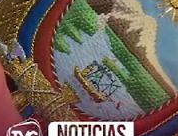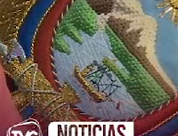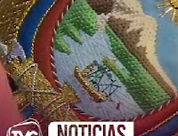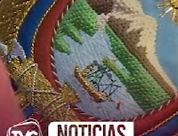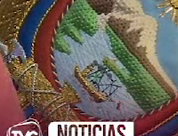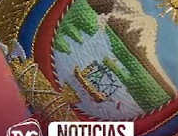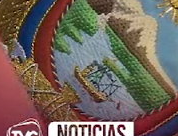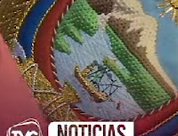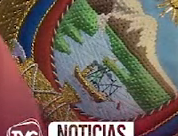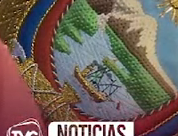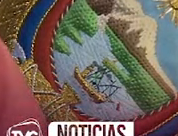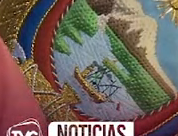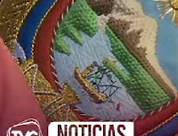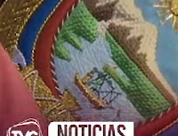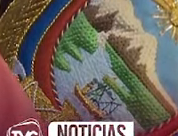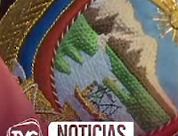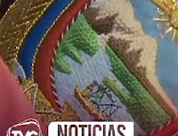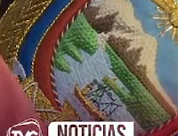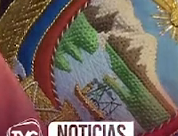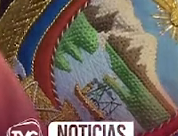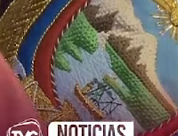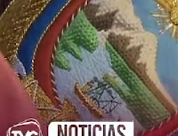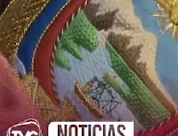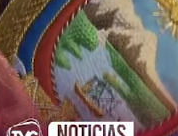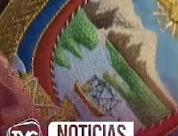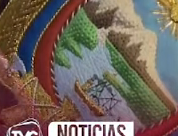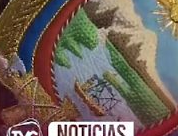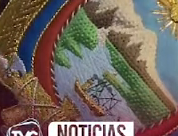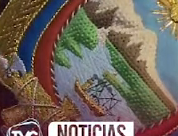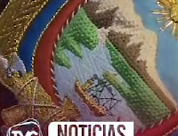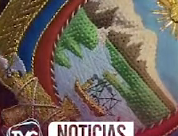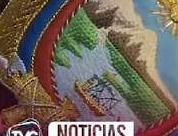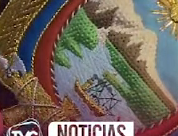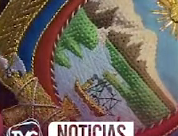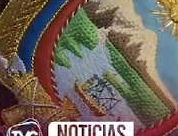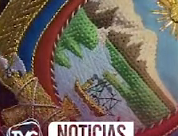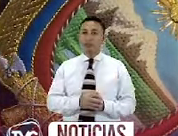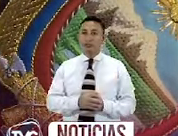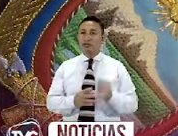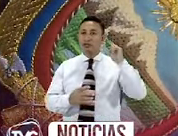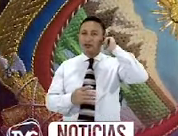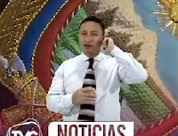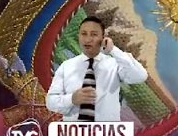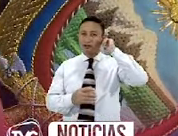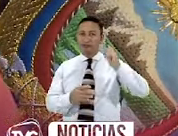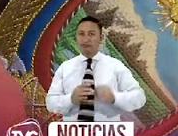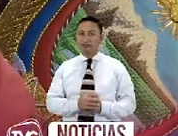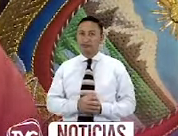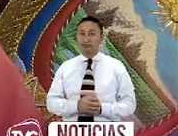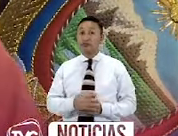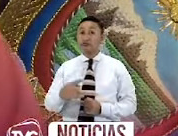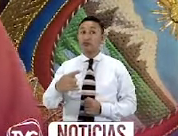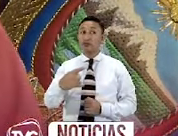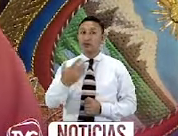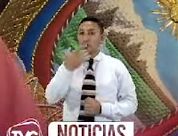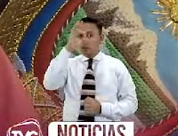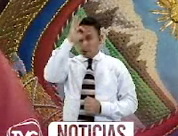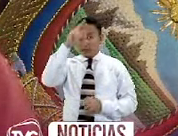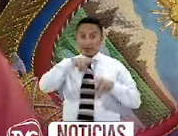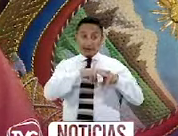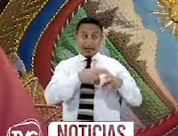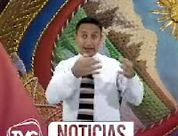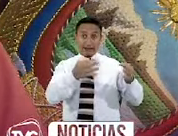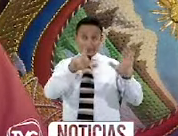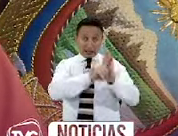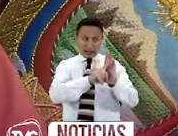gremio, en contra de todo el mundo. No sabemos si es un carro legal porque hasta eso estamos expuestos